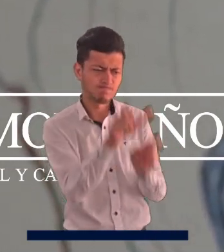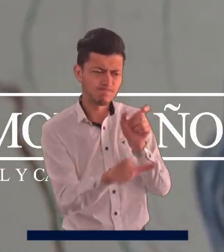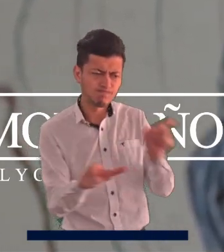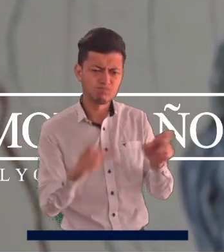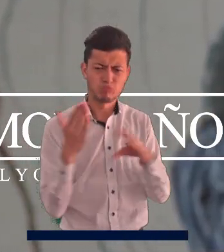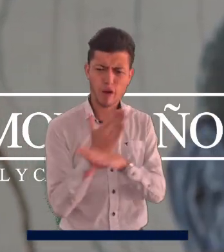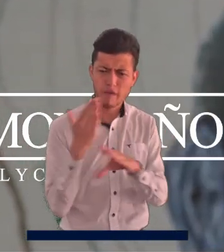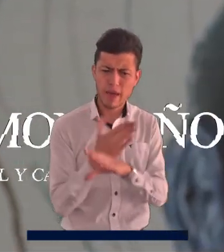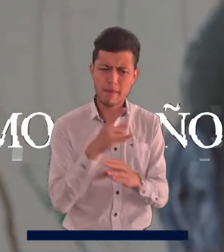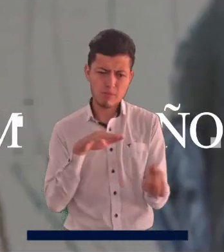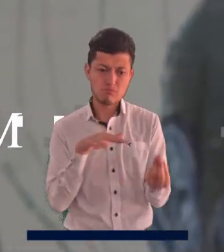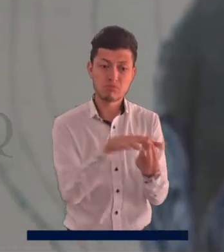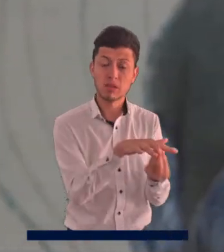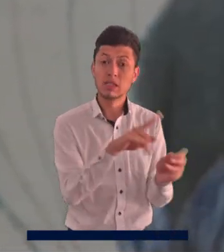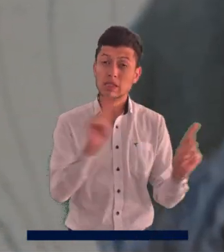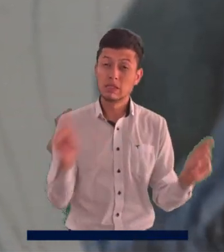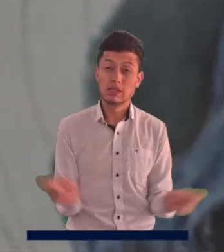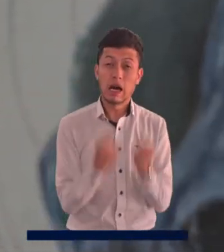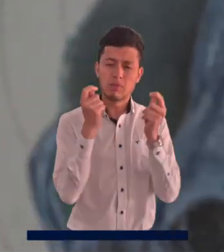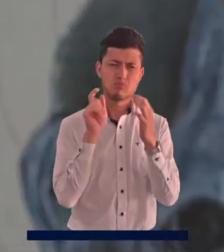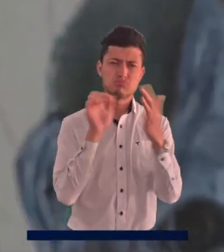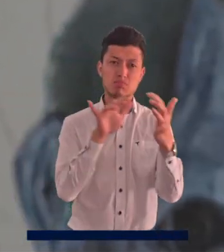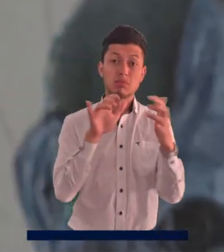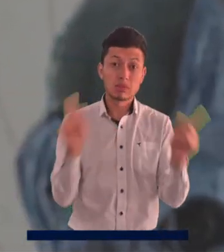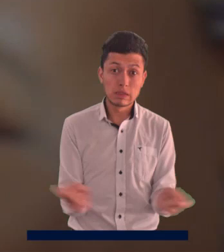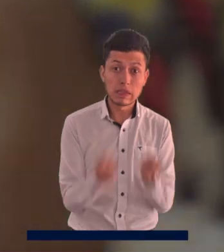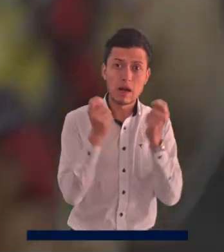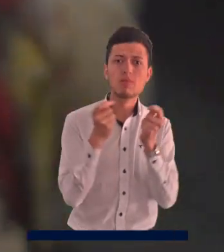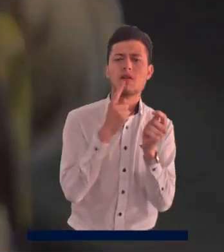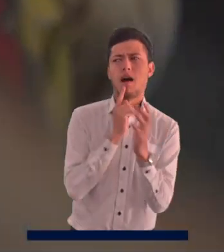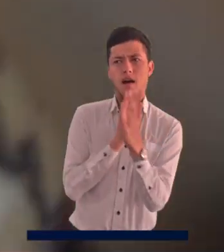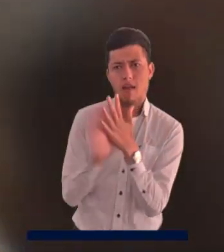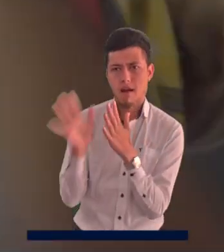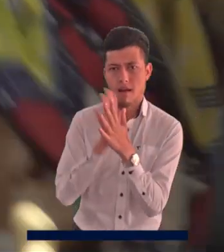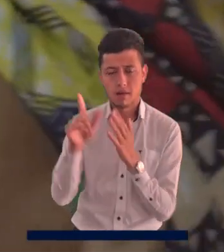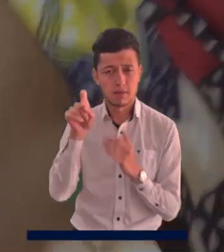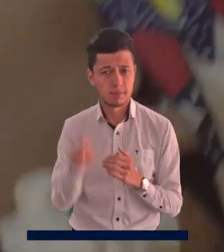voz a las personas sobrevivientes y a quienes son parte de este conflicto.